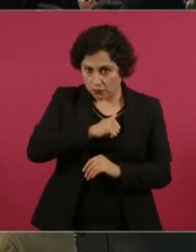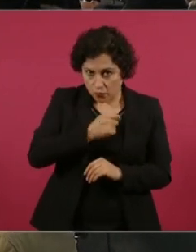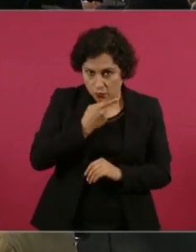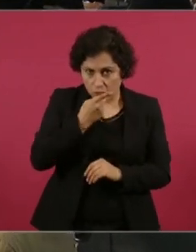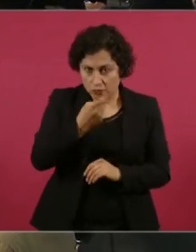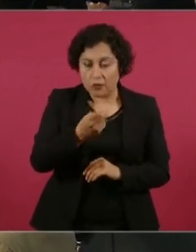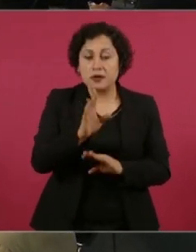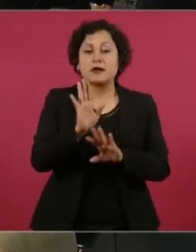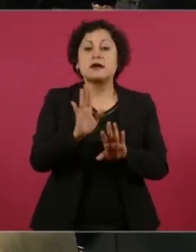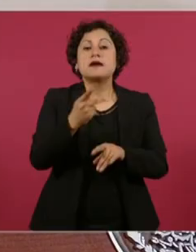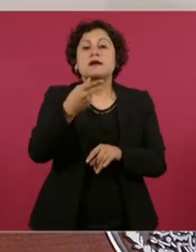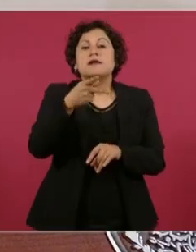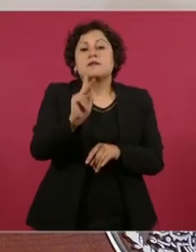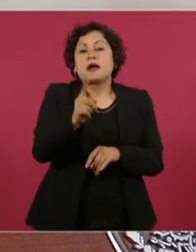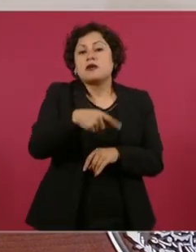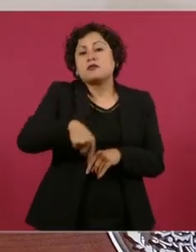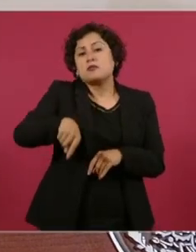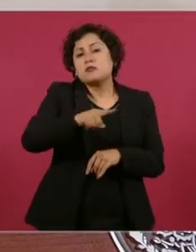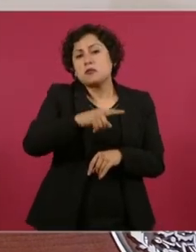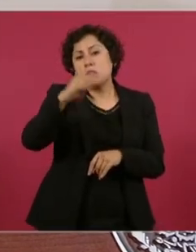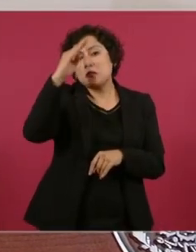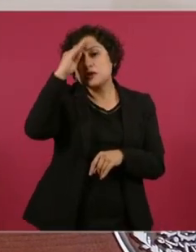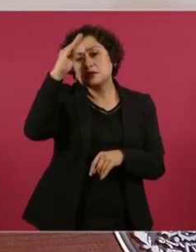conservador, afín,